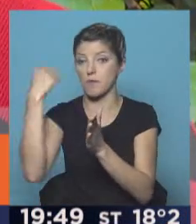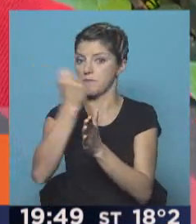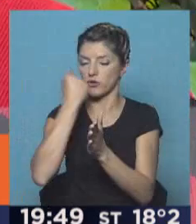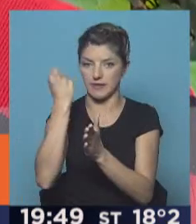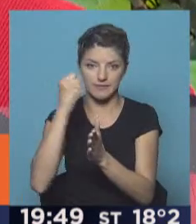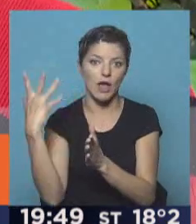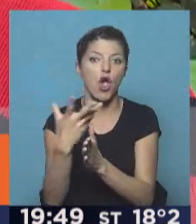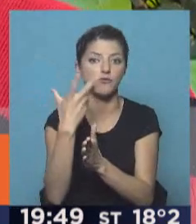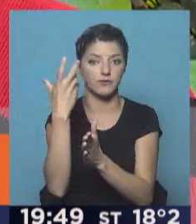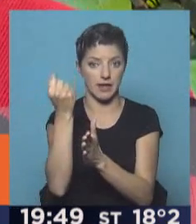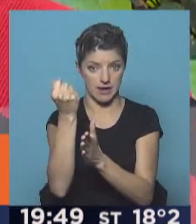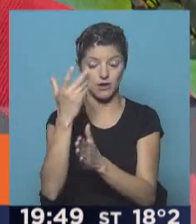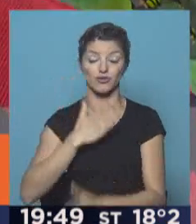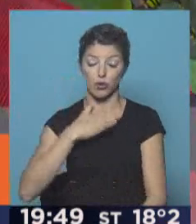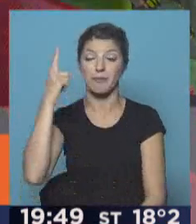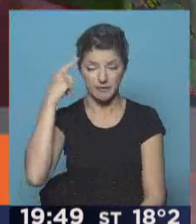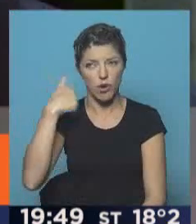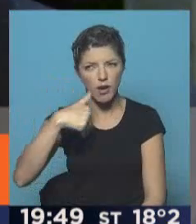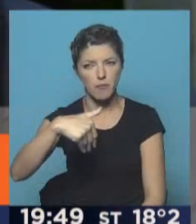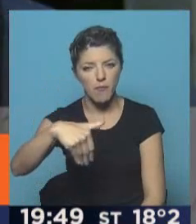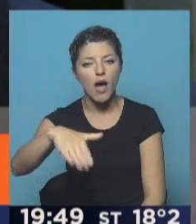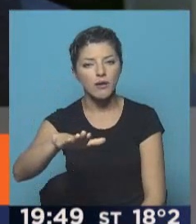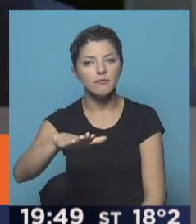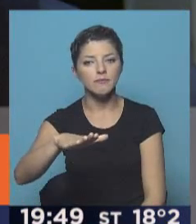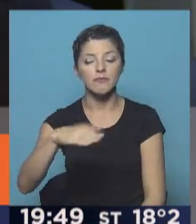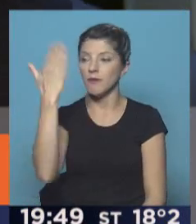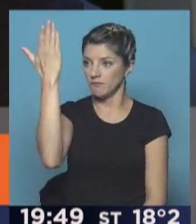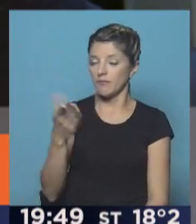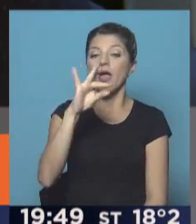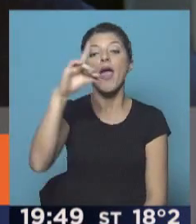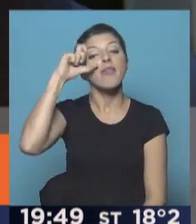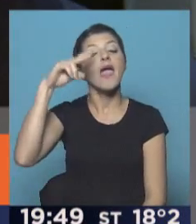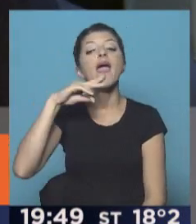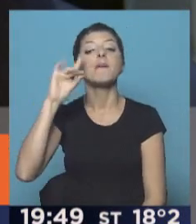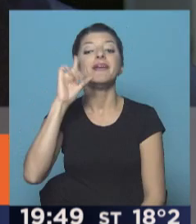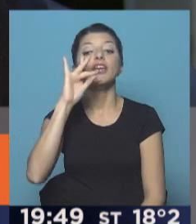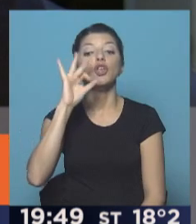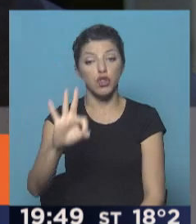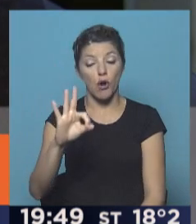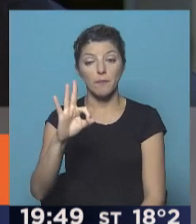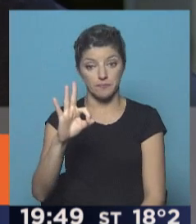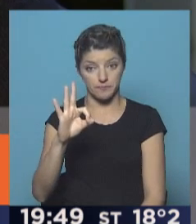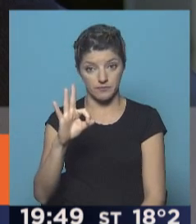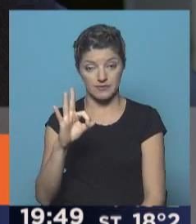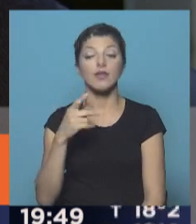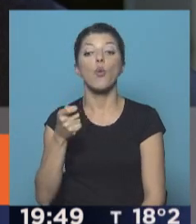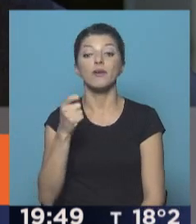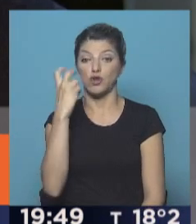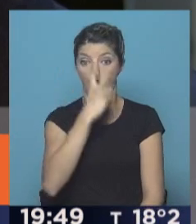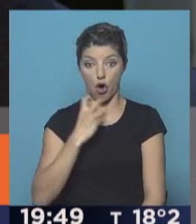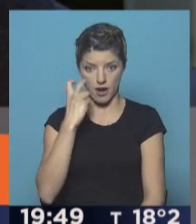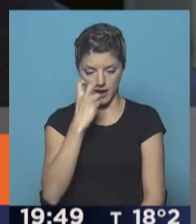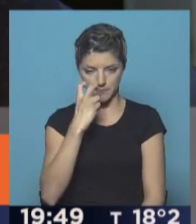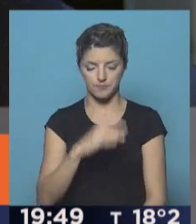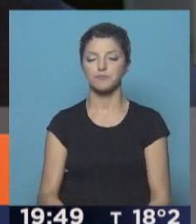que calculamos va a terminar con Julio De Vido frente a un tribunal oral federal. La Cámara